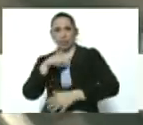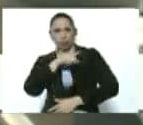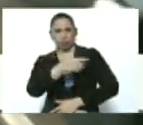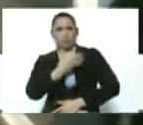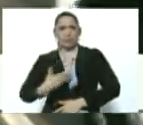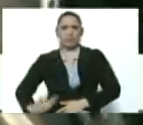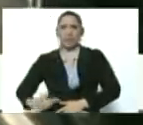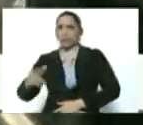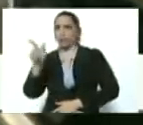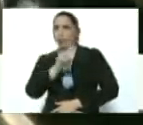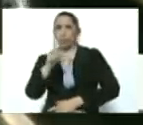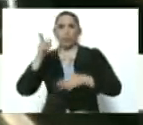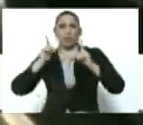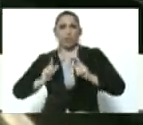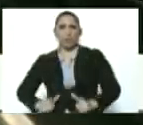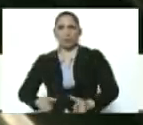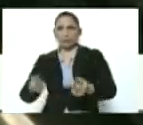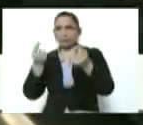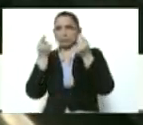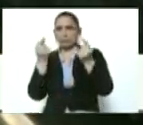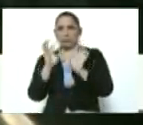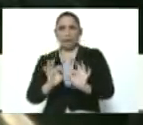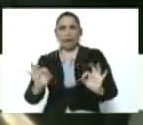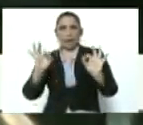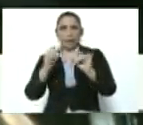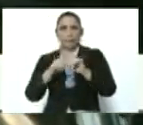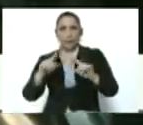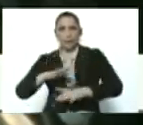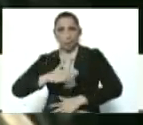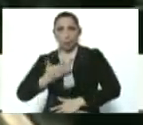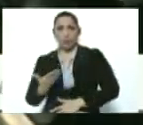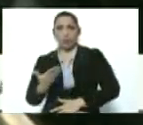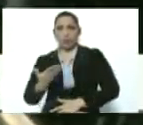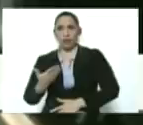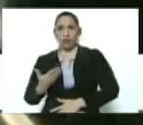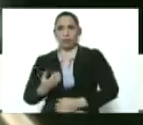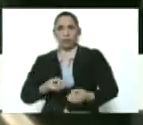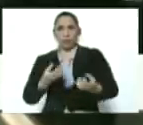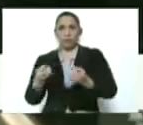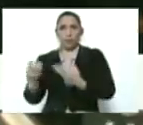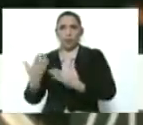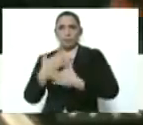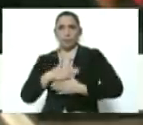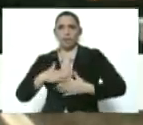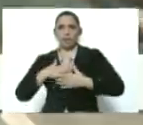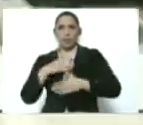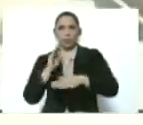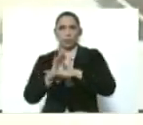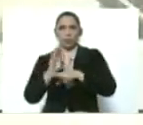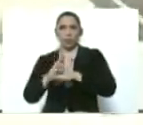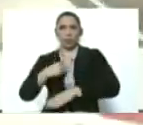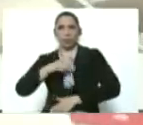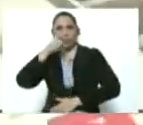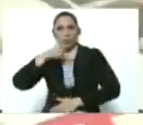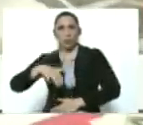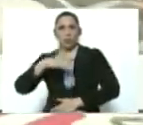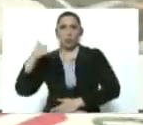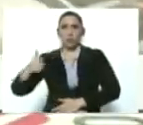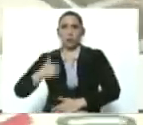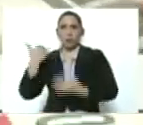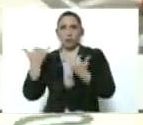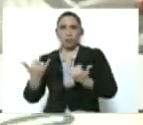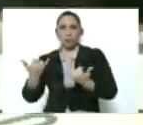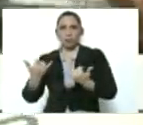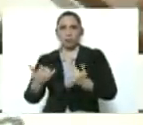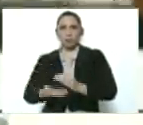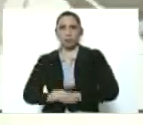no ha descansado ni un solo segundo para poder llevar bienestar y cuidar a nuestro pueblo aprovechando también la oportunidad